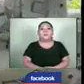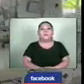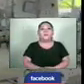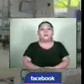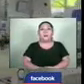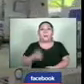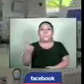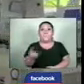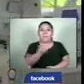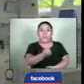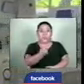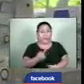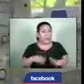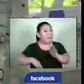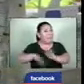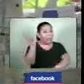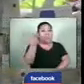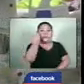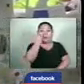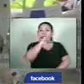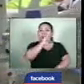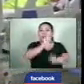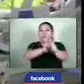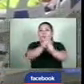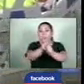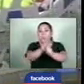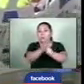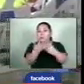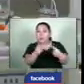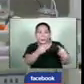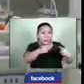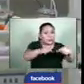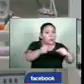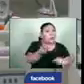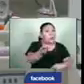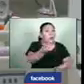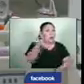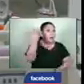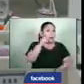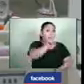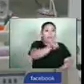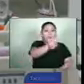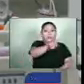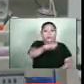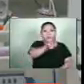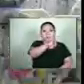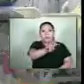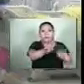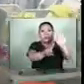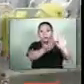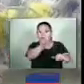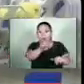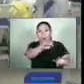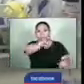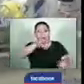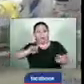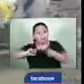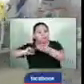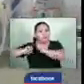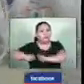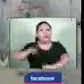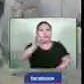Más personas son portadoras de COVID-19. Los casos activos pasaron de ser 14.261 a